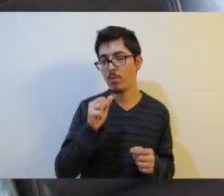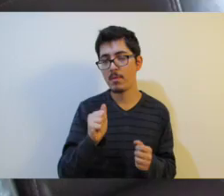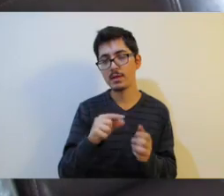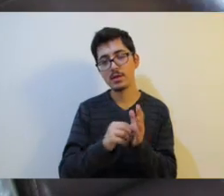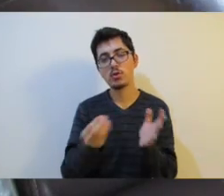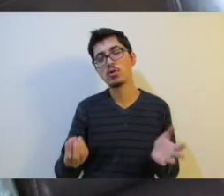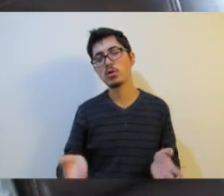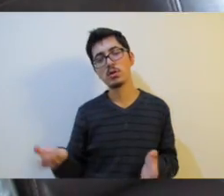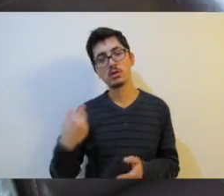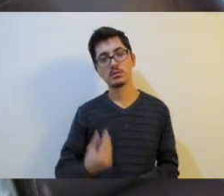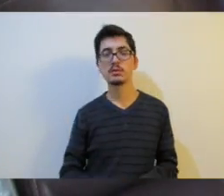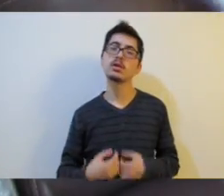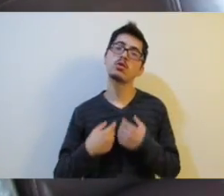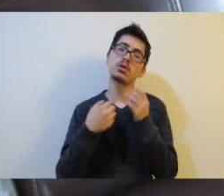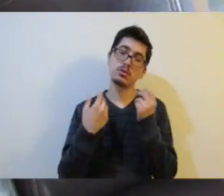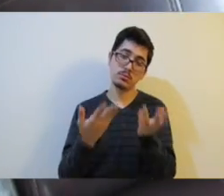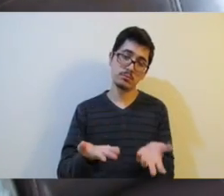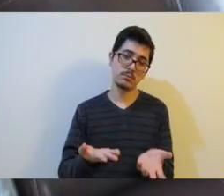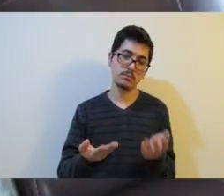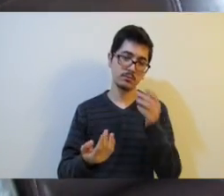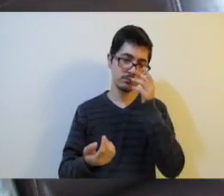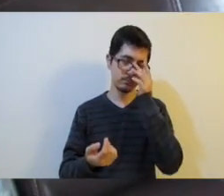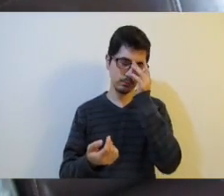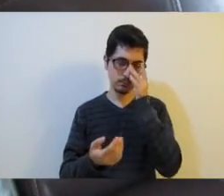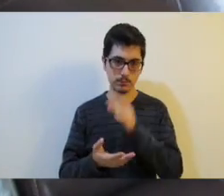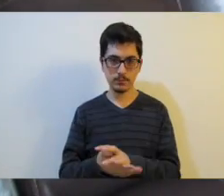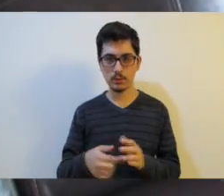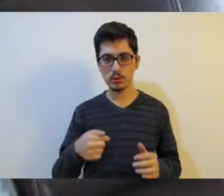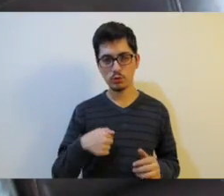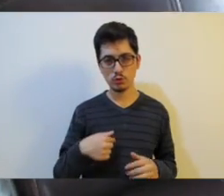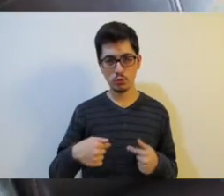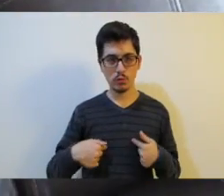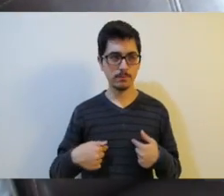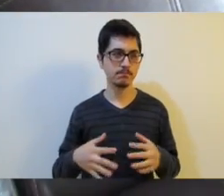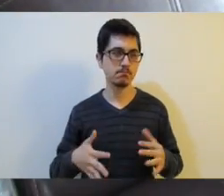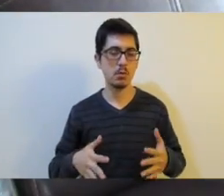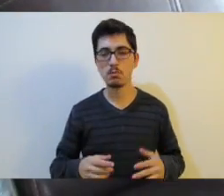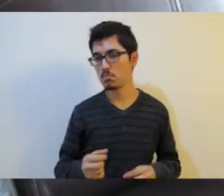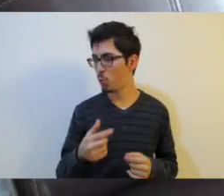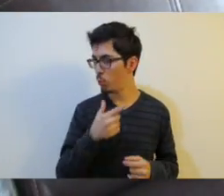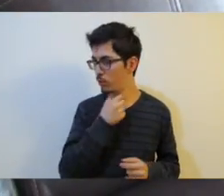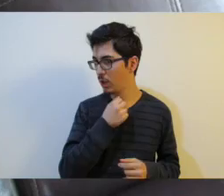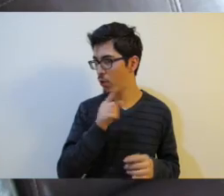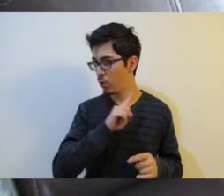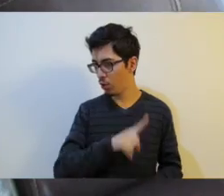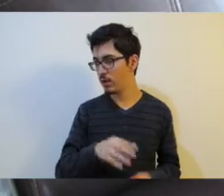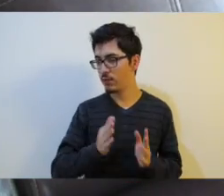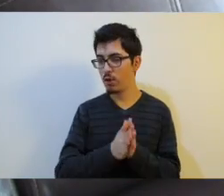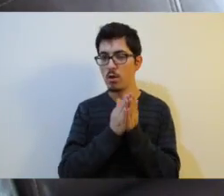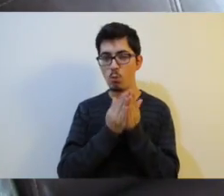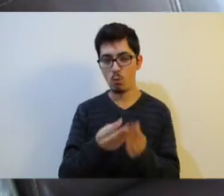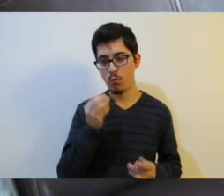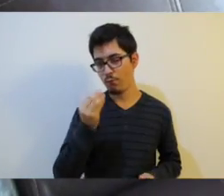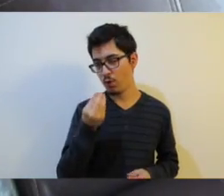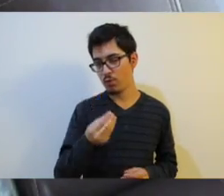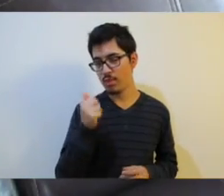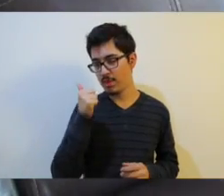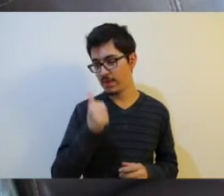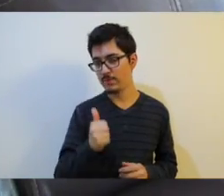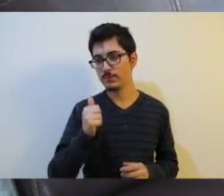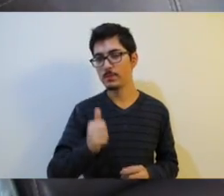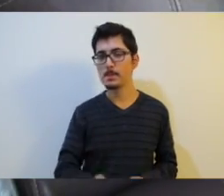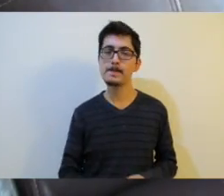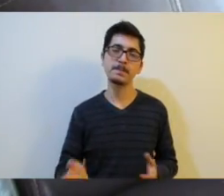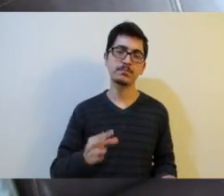mí. Pero si tuvieras que elegir, creo que por tiempo, solamente por tiempos de estudio y por mi actual situación